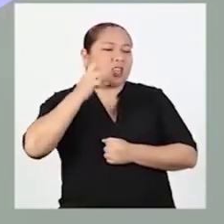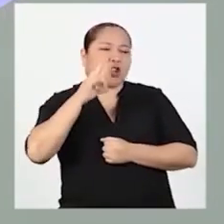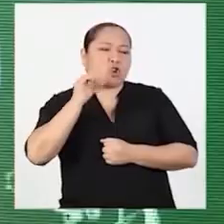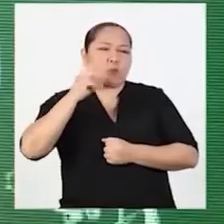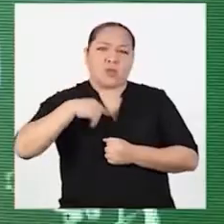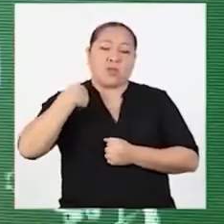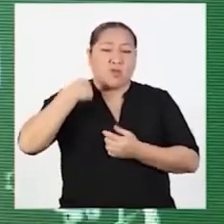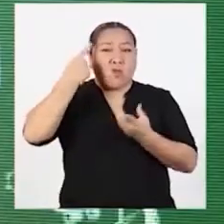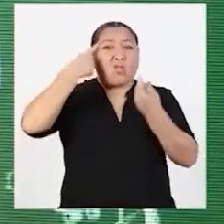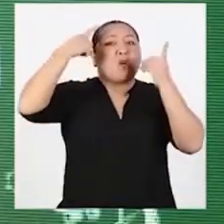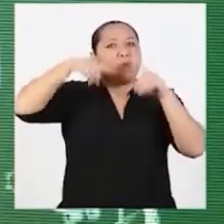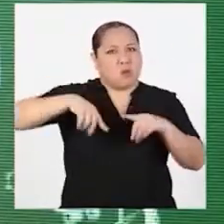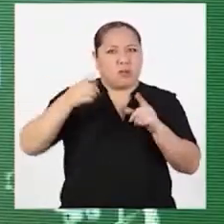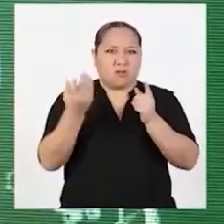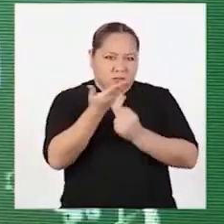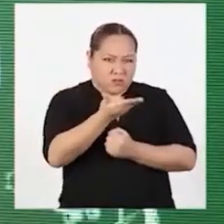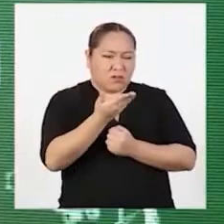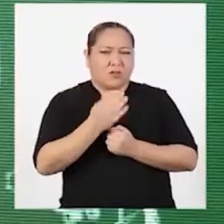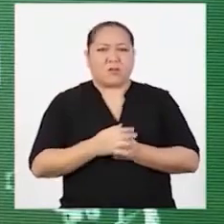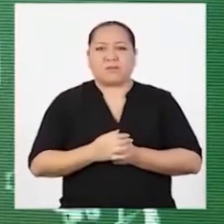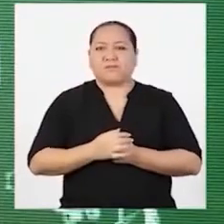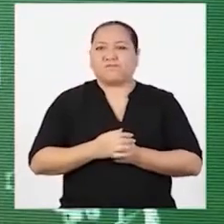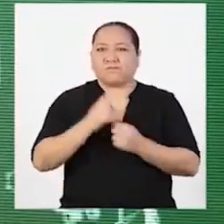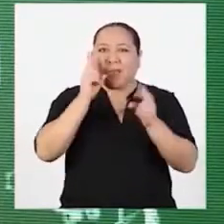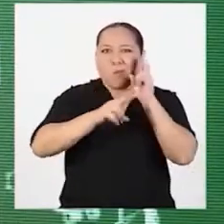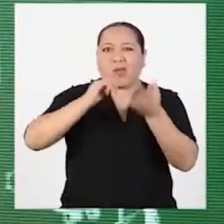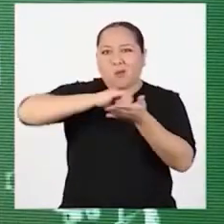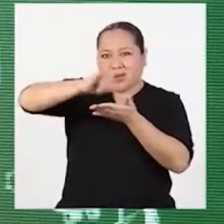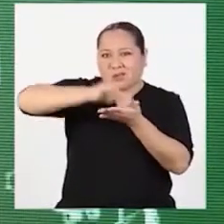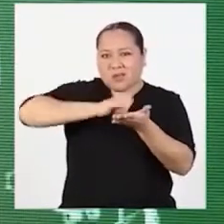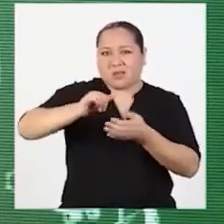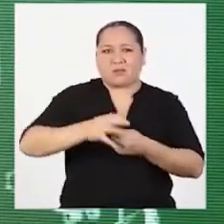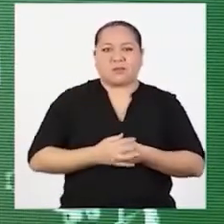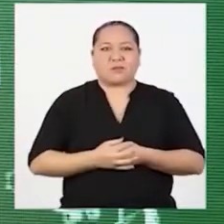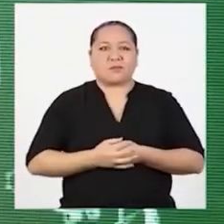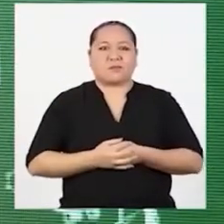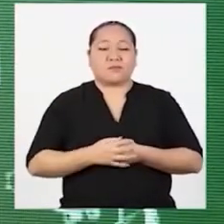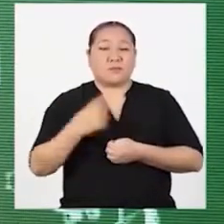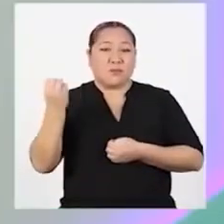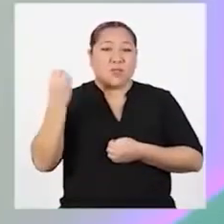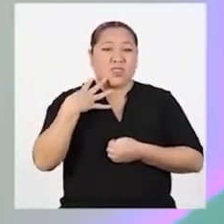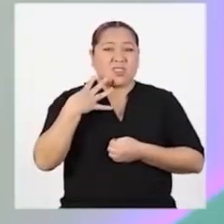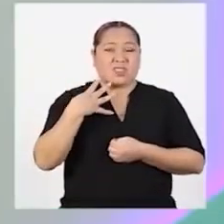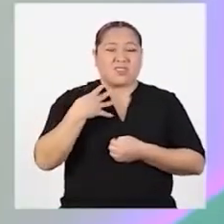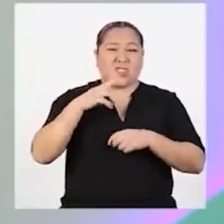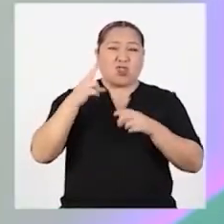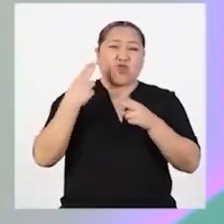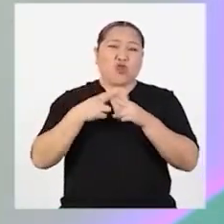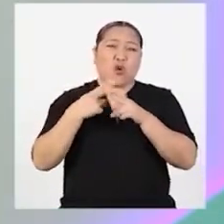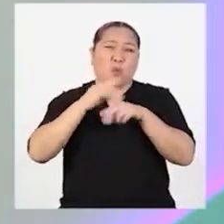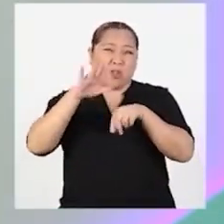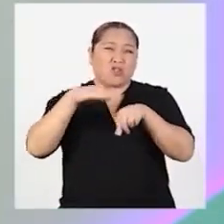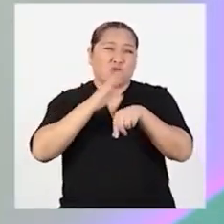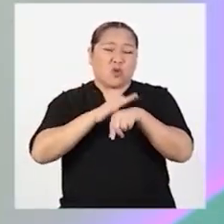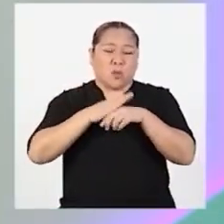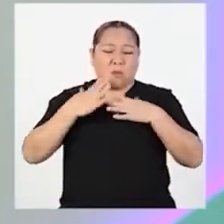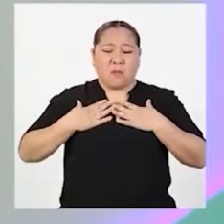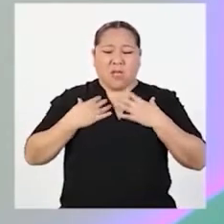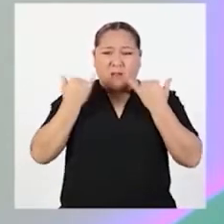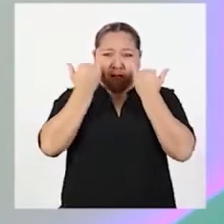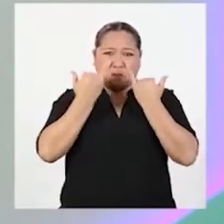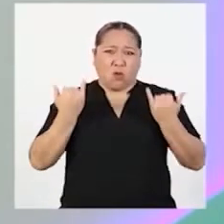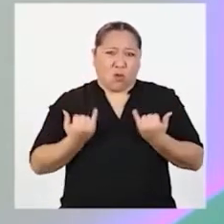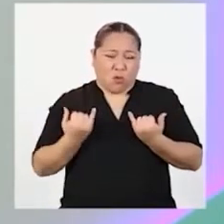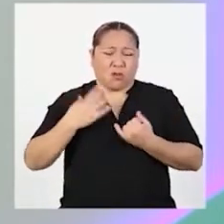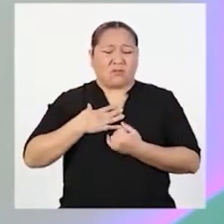mal. Sí, Romina, estoy totalmente de acuerdo contigo. Mira estos mensajes. Me dicen apodos por